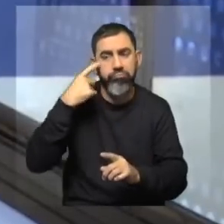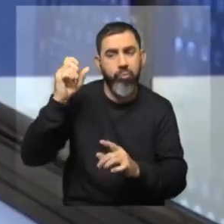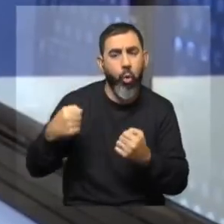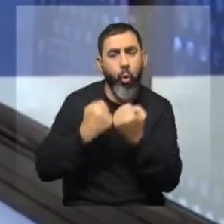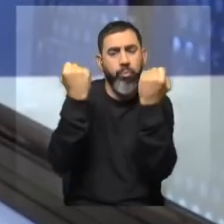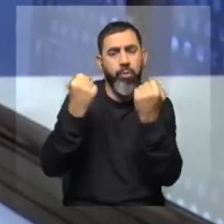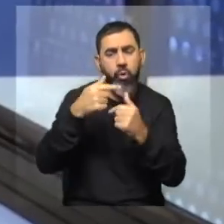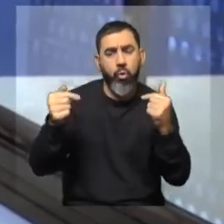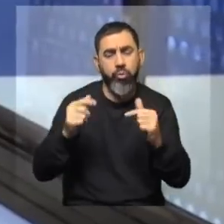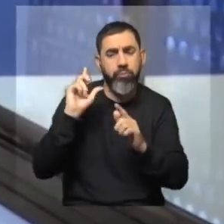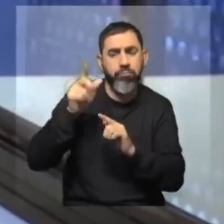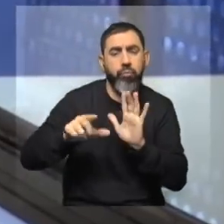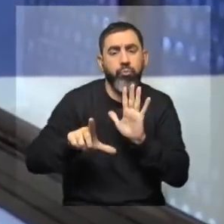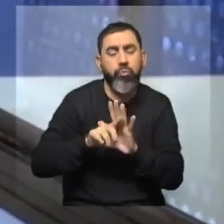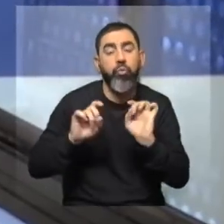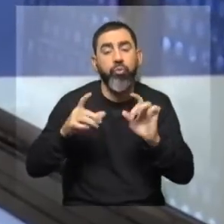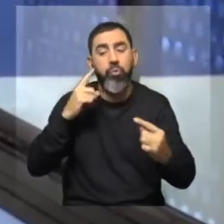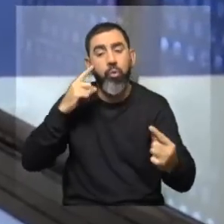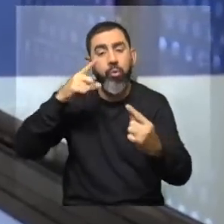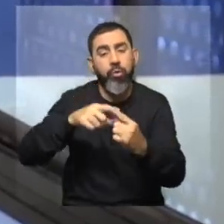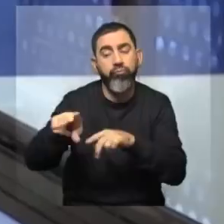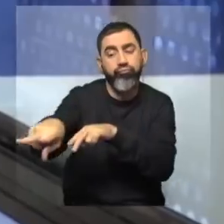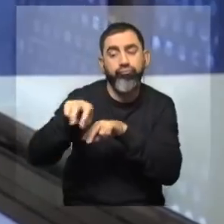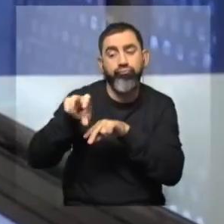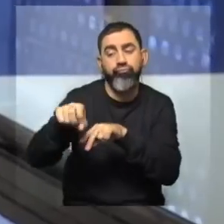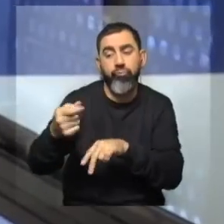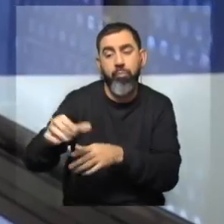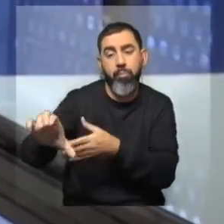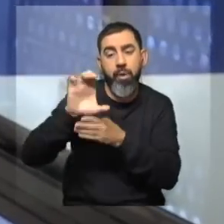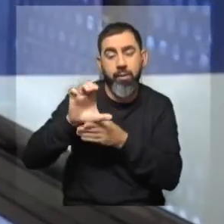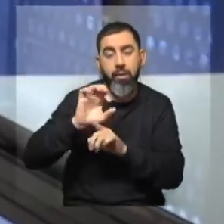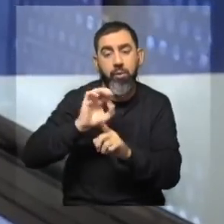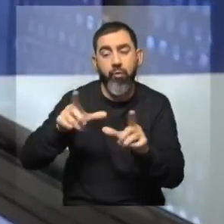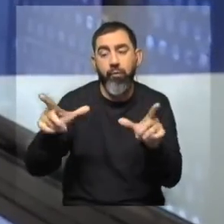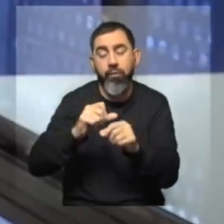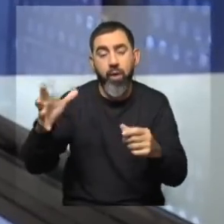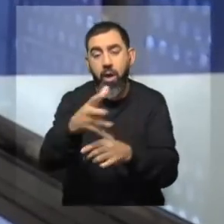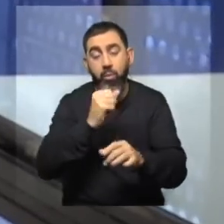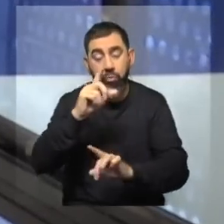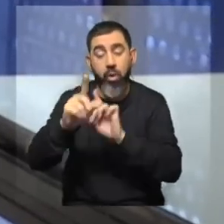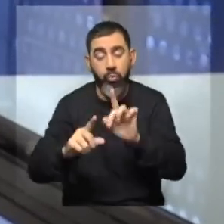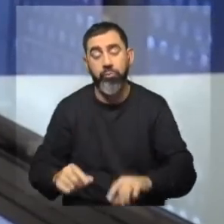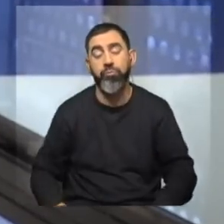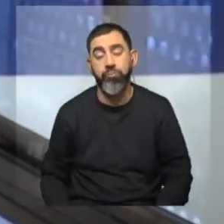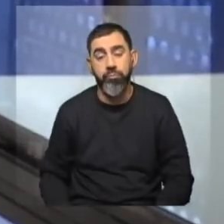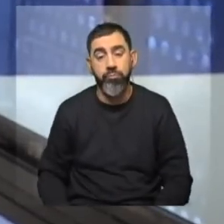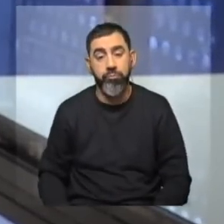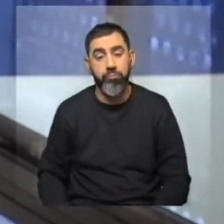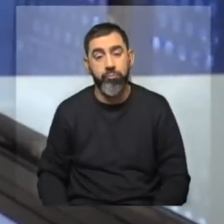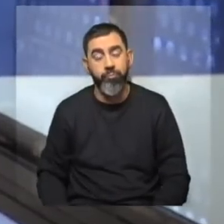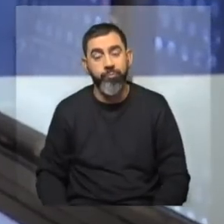mucho en este decreto solamente con el afán de de recaudar y no de de acabar con los abusos que lo que plantean